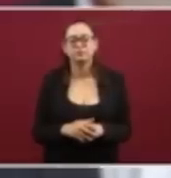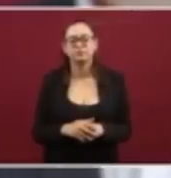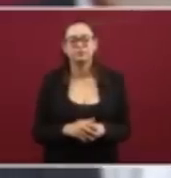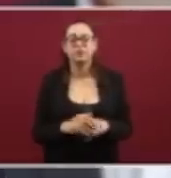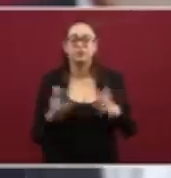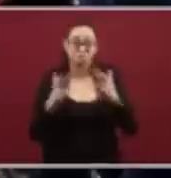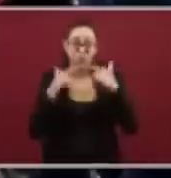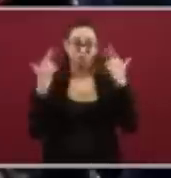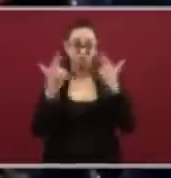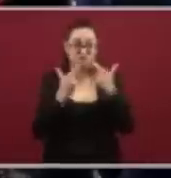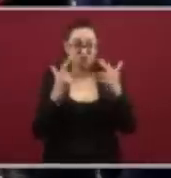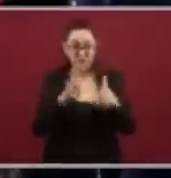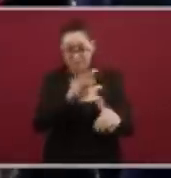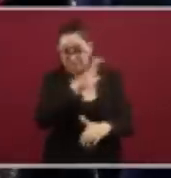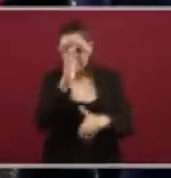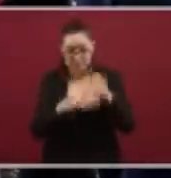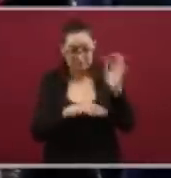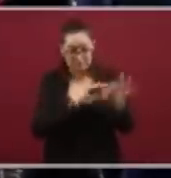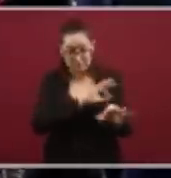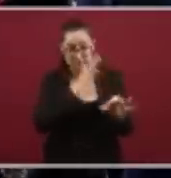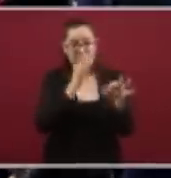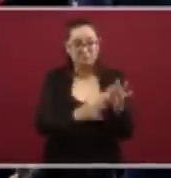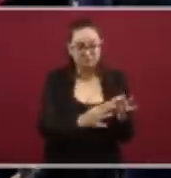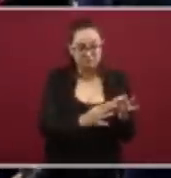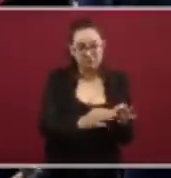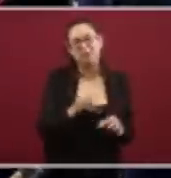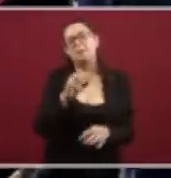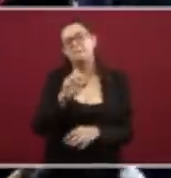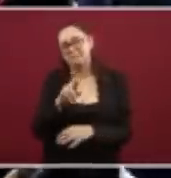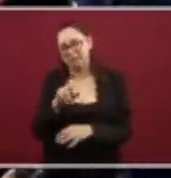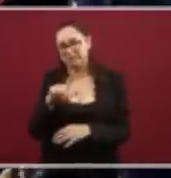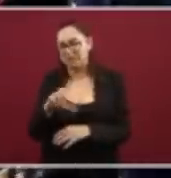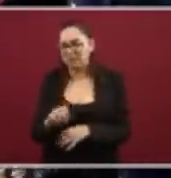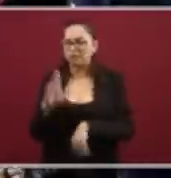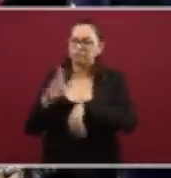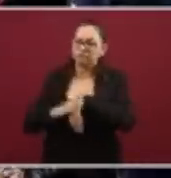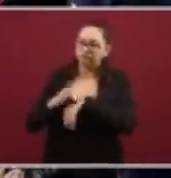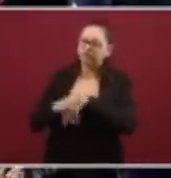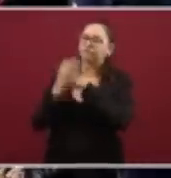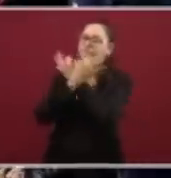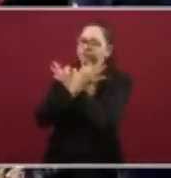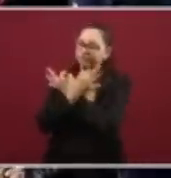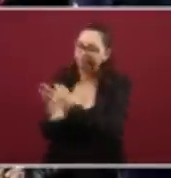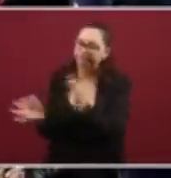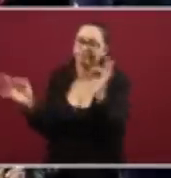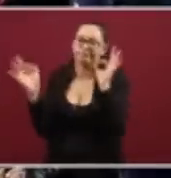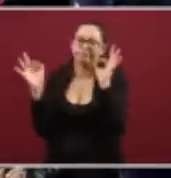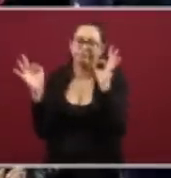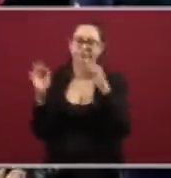marcelo va a informar desde washington